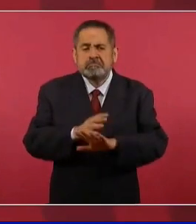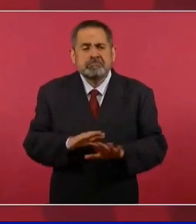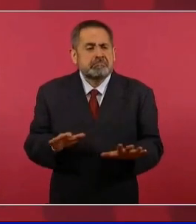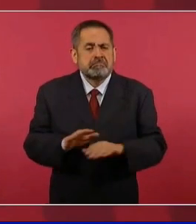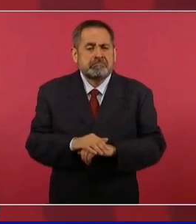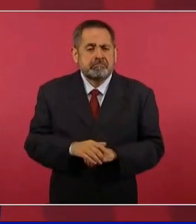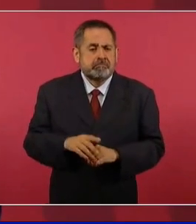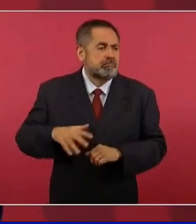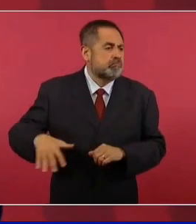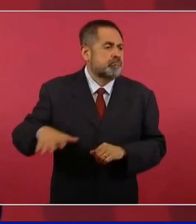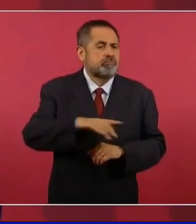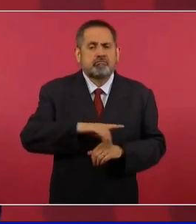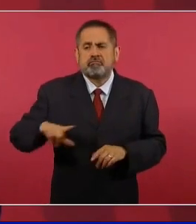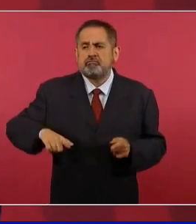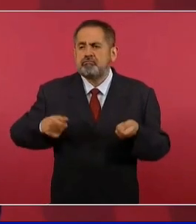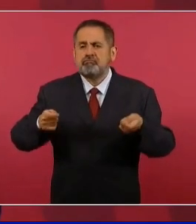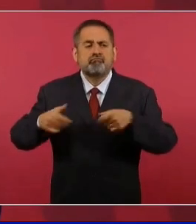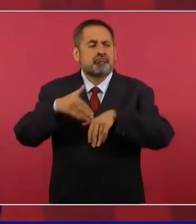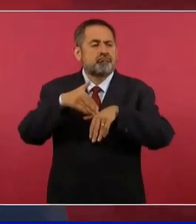hay gobernabilidad,